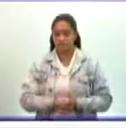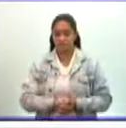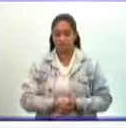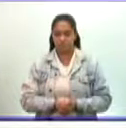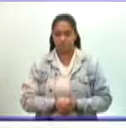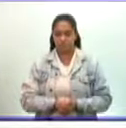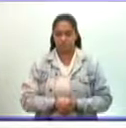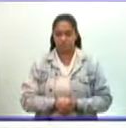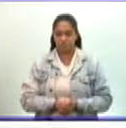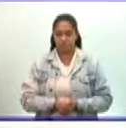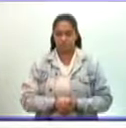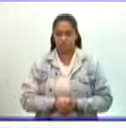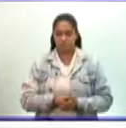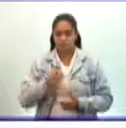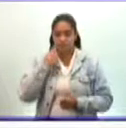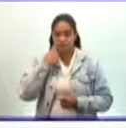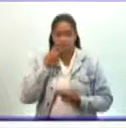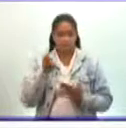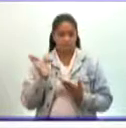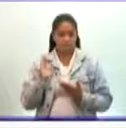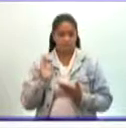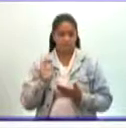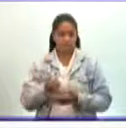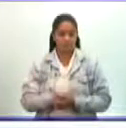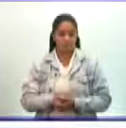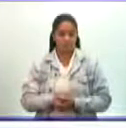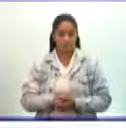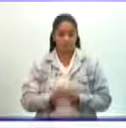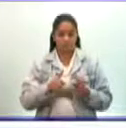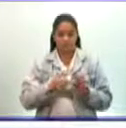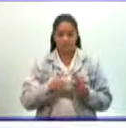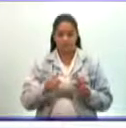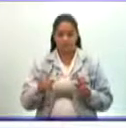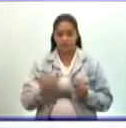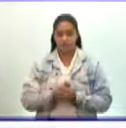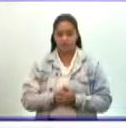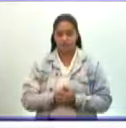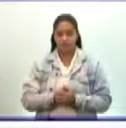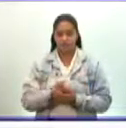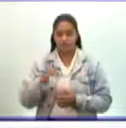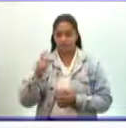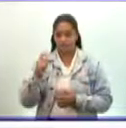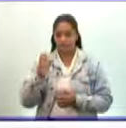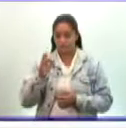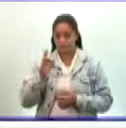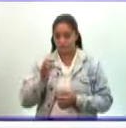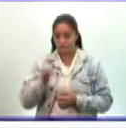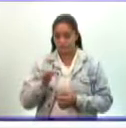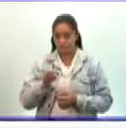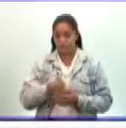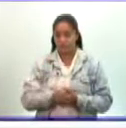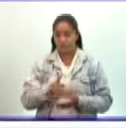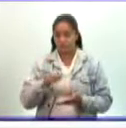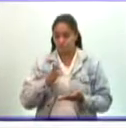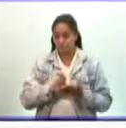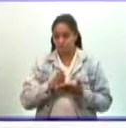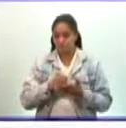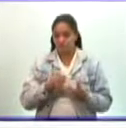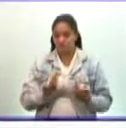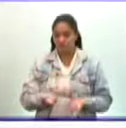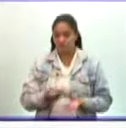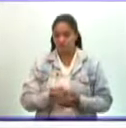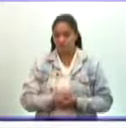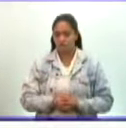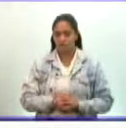Entonces vamos a ver de qué parte del teorema de las transversales estamos en función. O